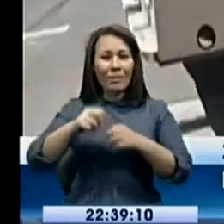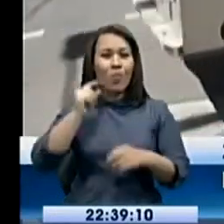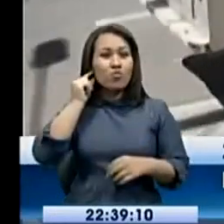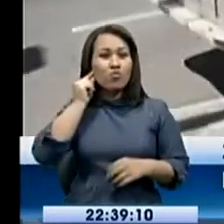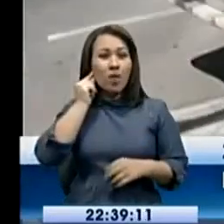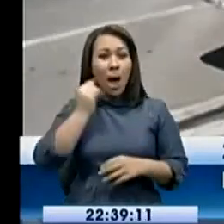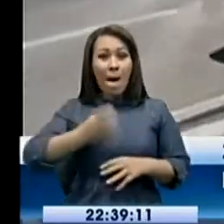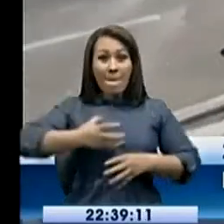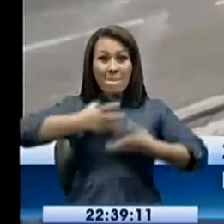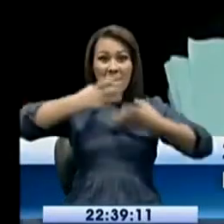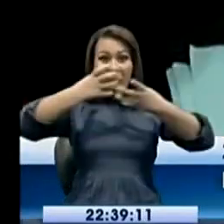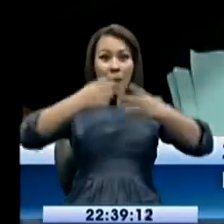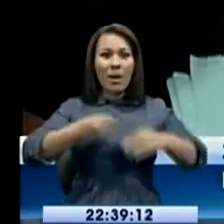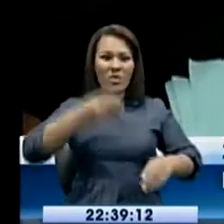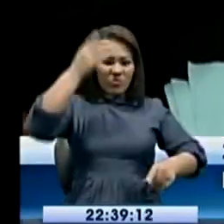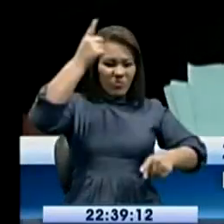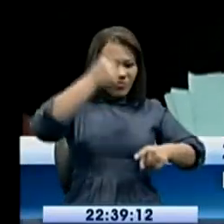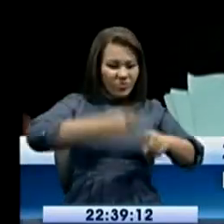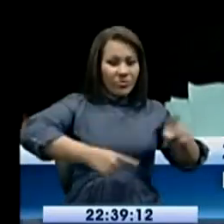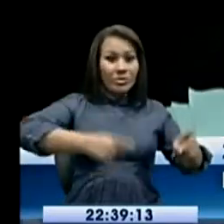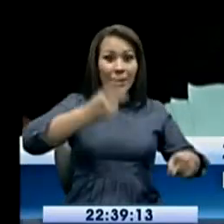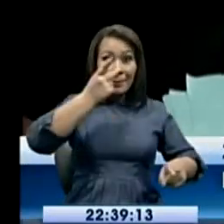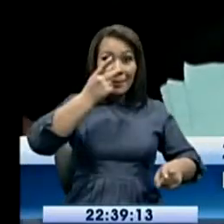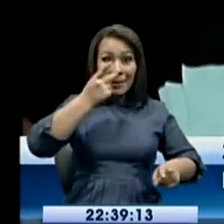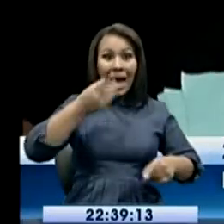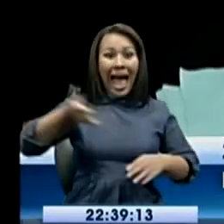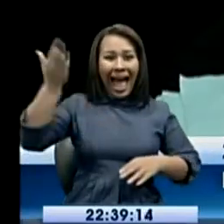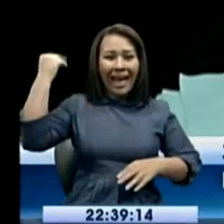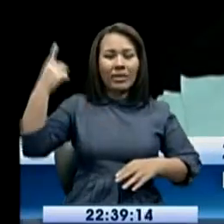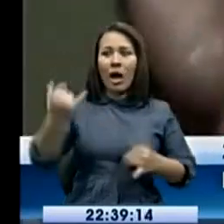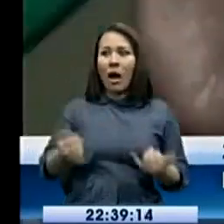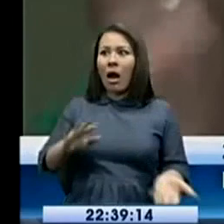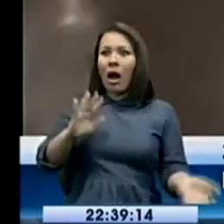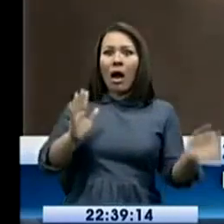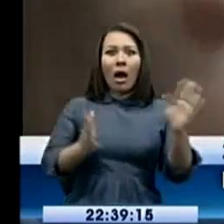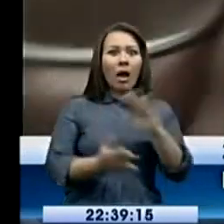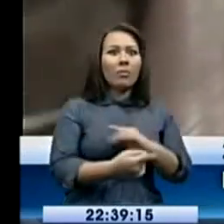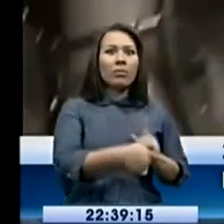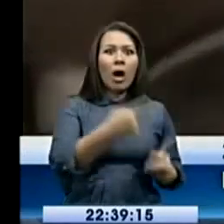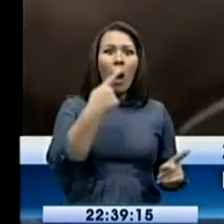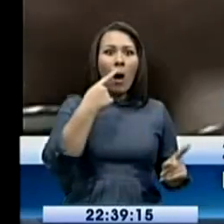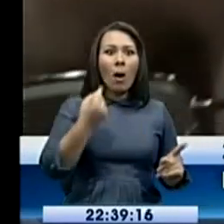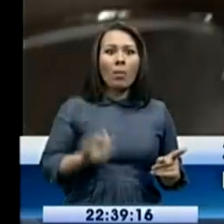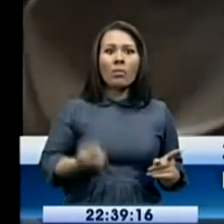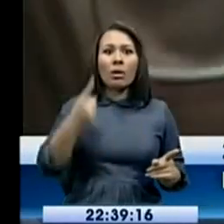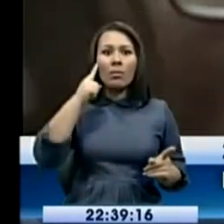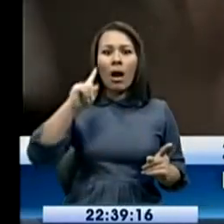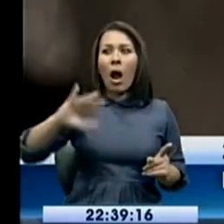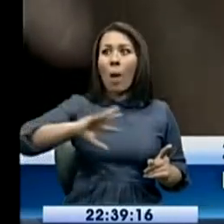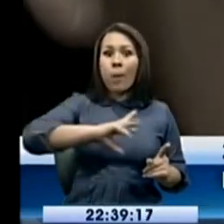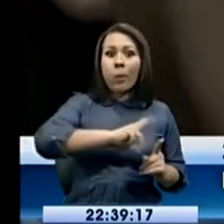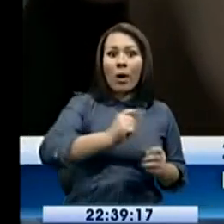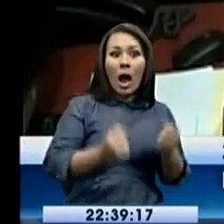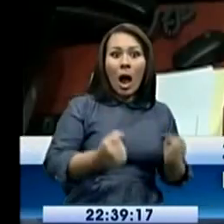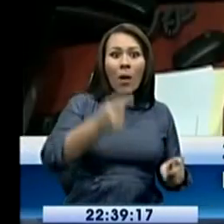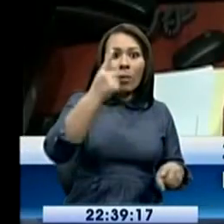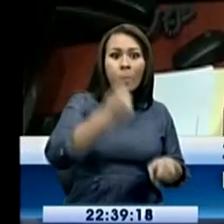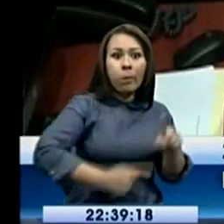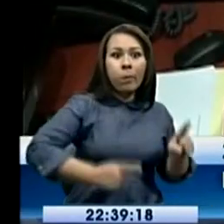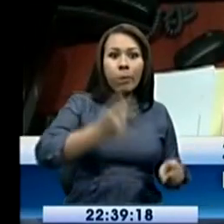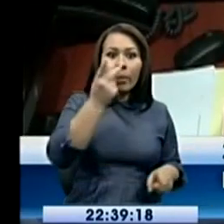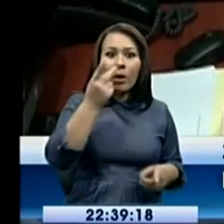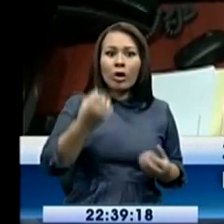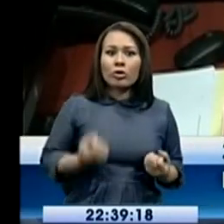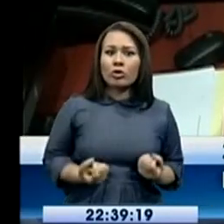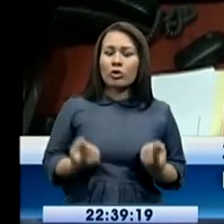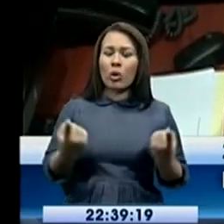no existen detenidos. Fiscalía espera la recuperación del afectado para esclarecer este inusual hecho de sangre.